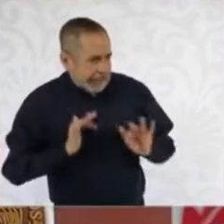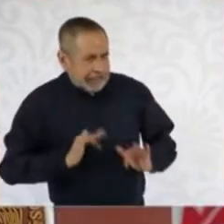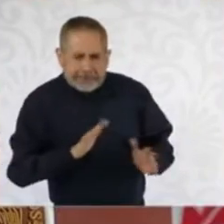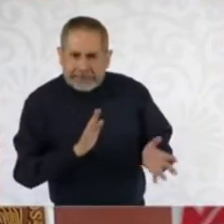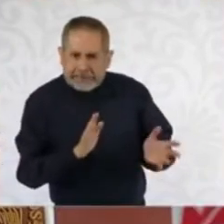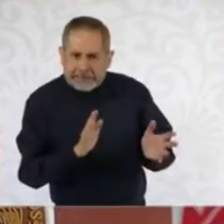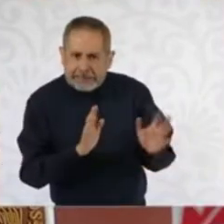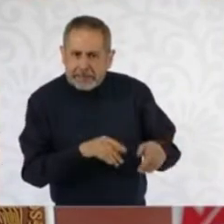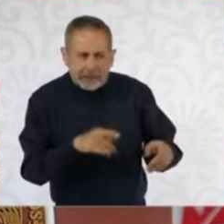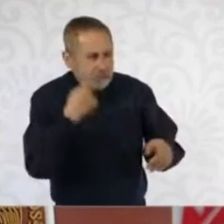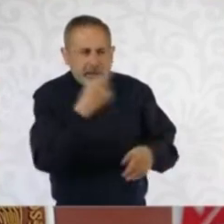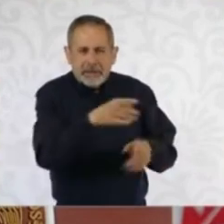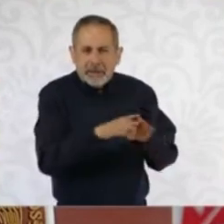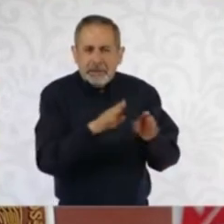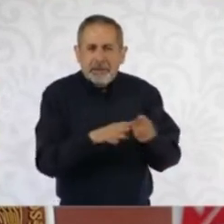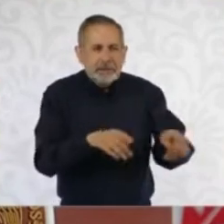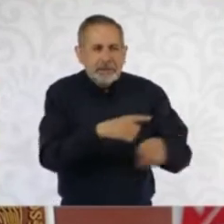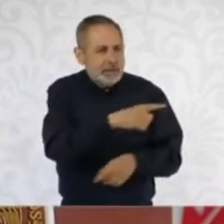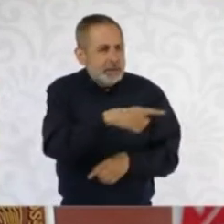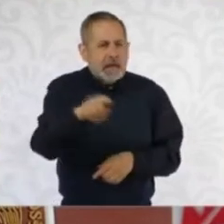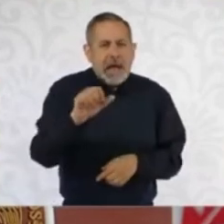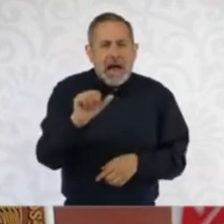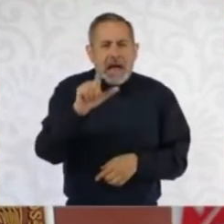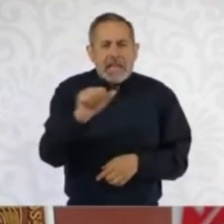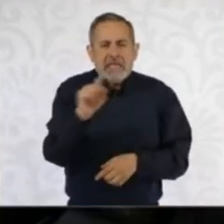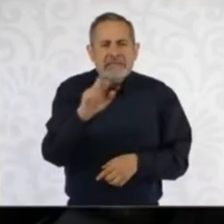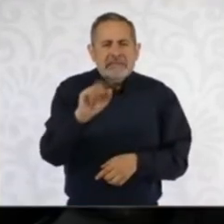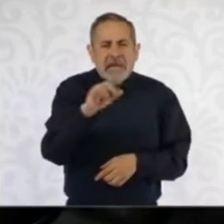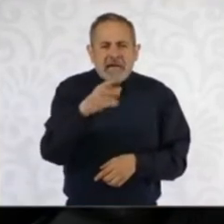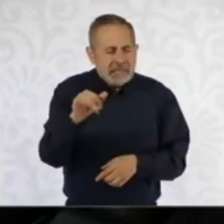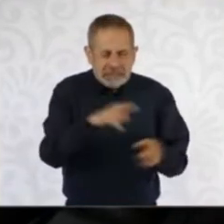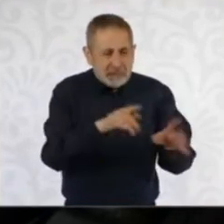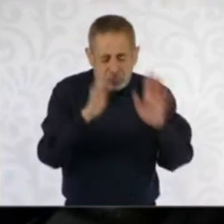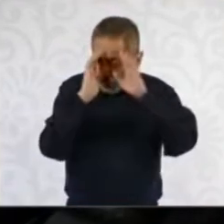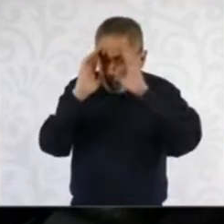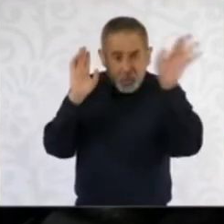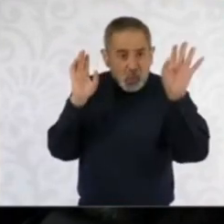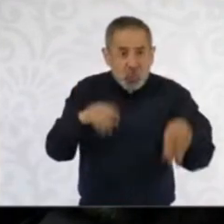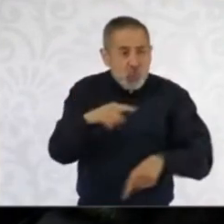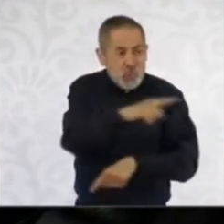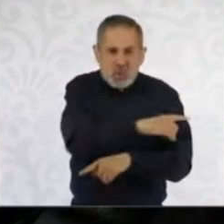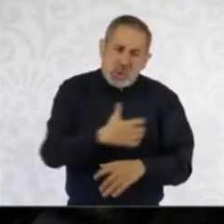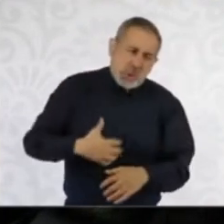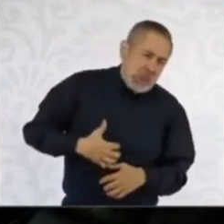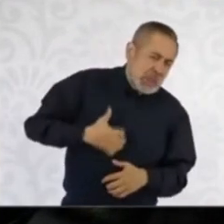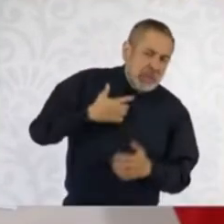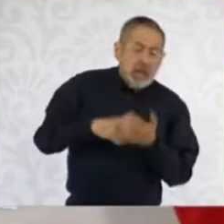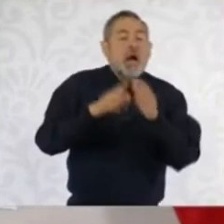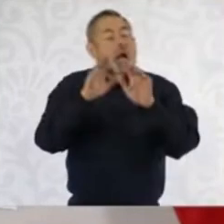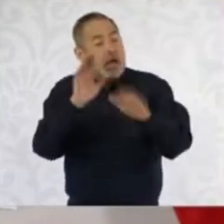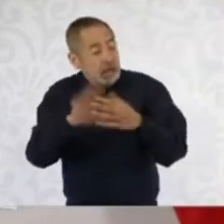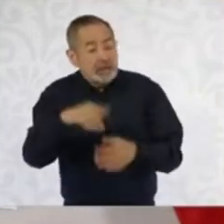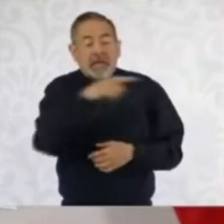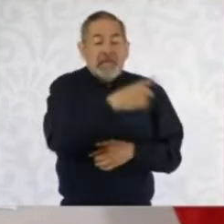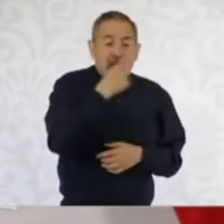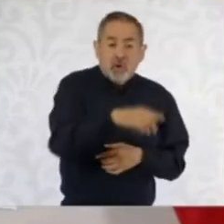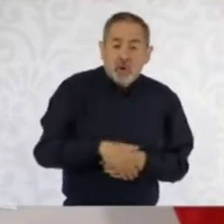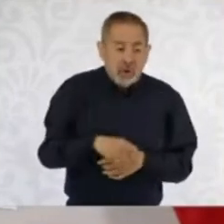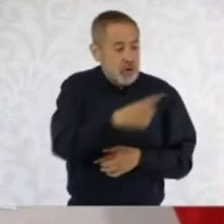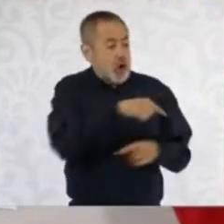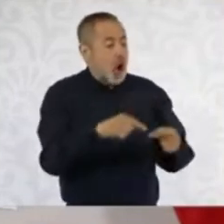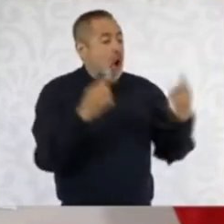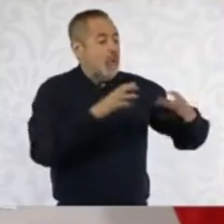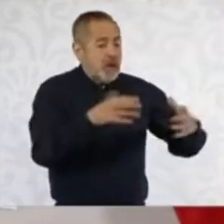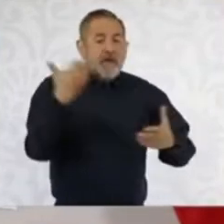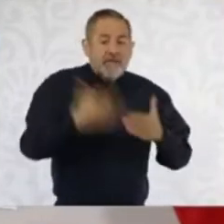a, ¿cómo se llaman estos? A la Raki. No es... Ah, que por cierto dijo que a la oposición le hacía falta